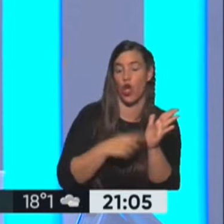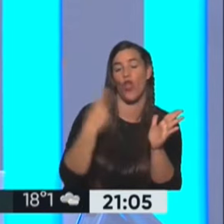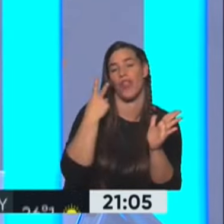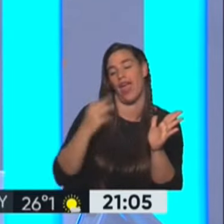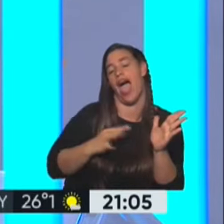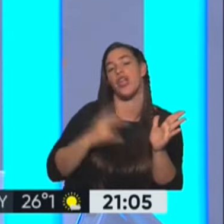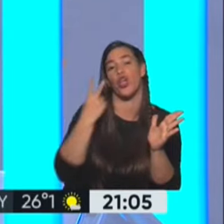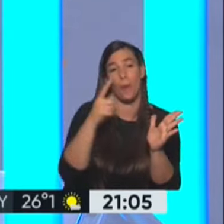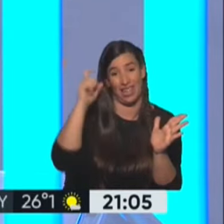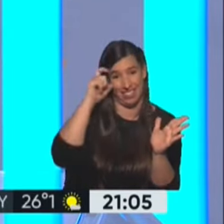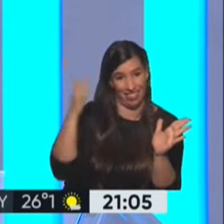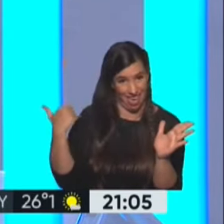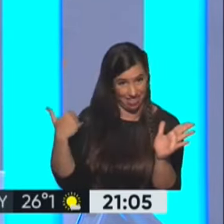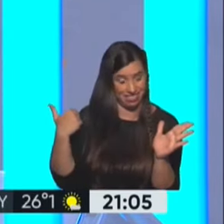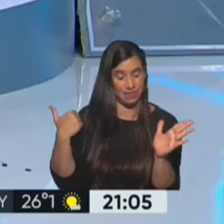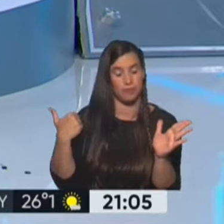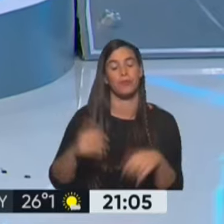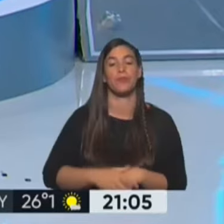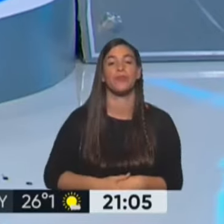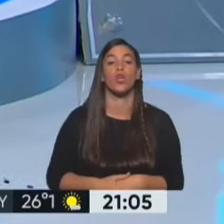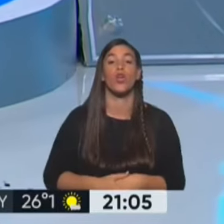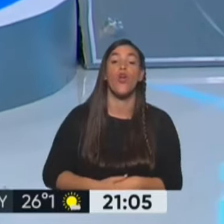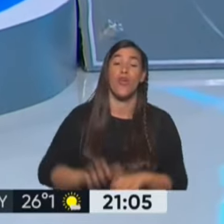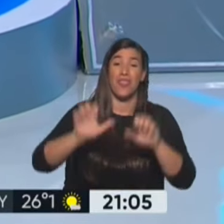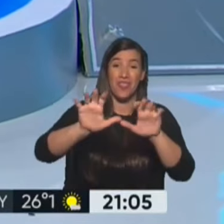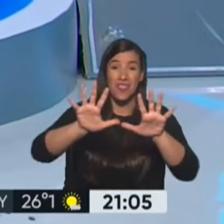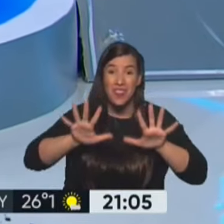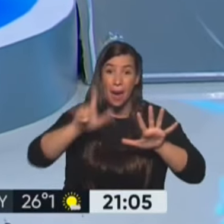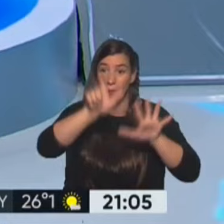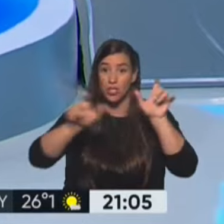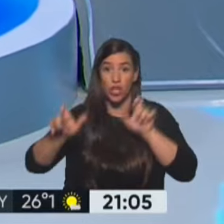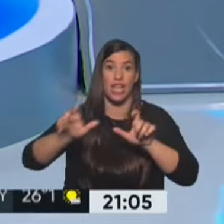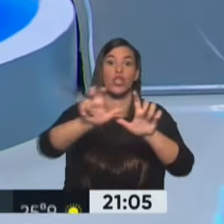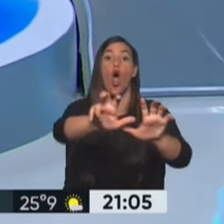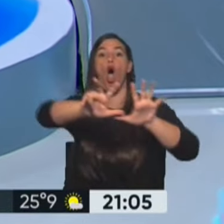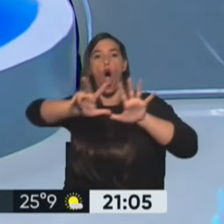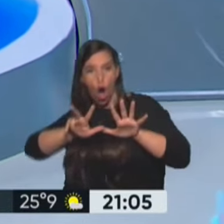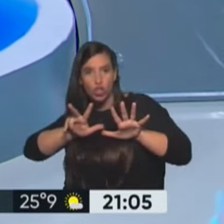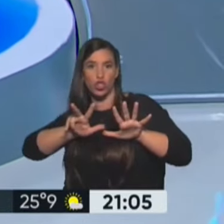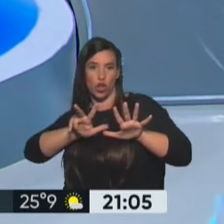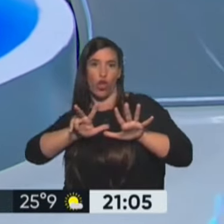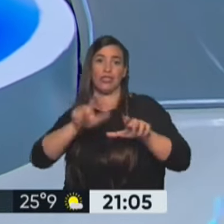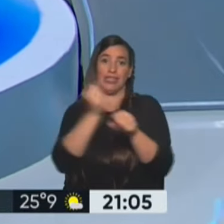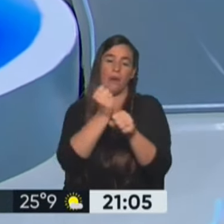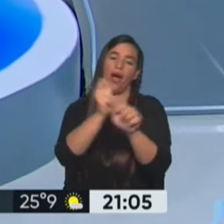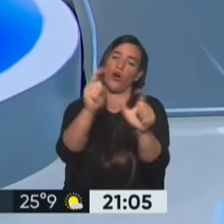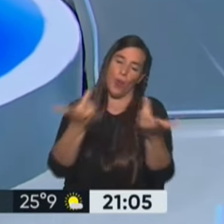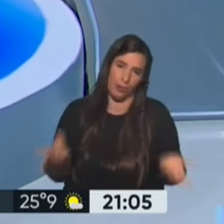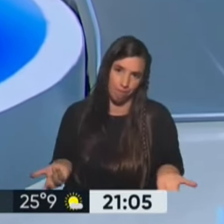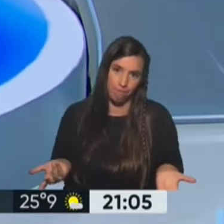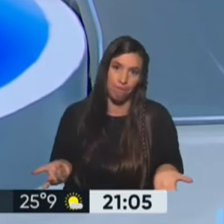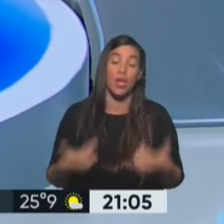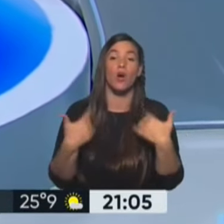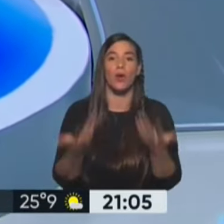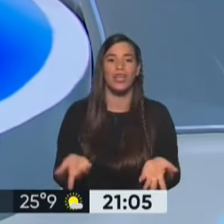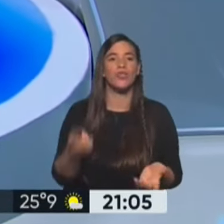de las personas con discapacidad y 8 de cada 10 personas no tiene empleo. Por eso es muy importante